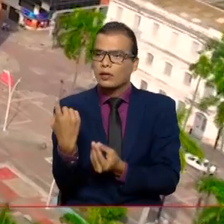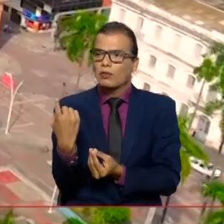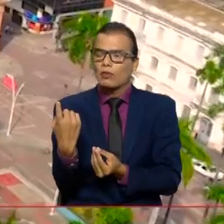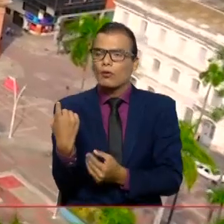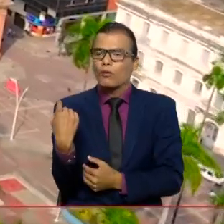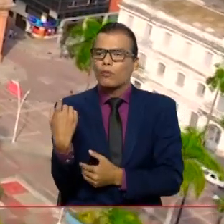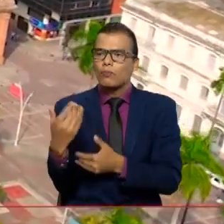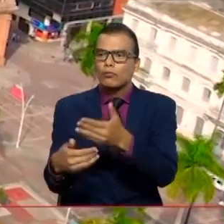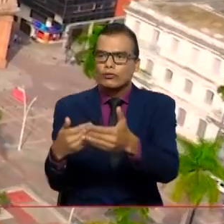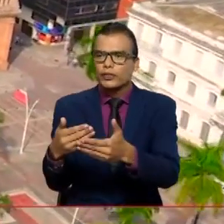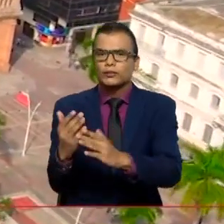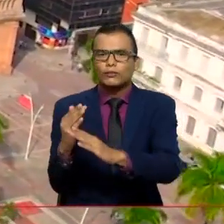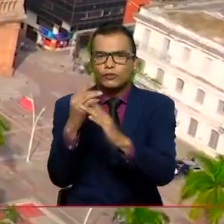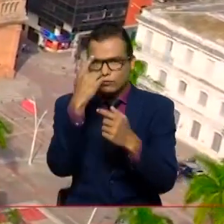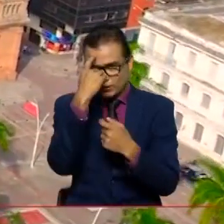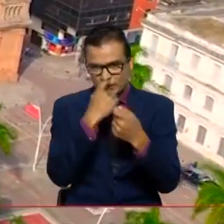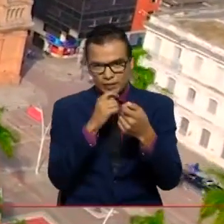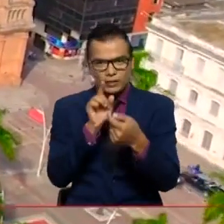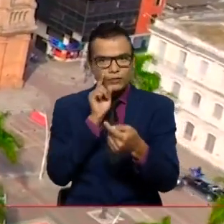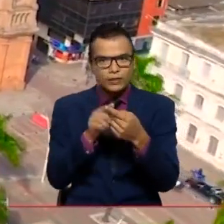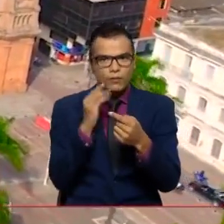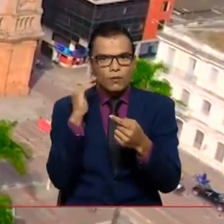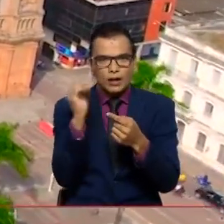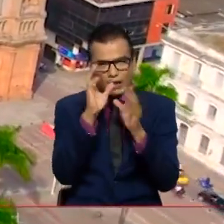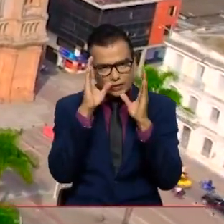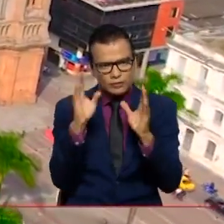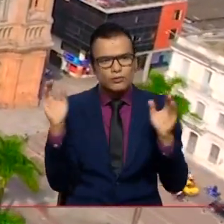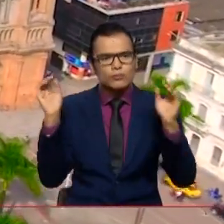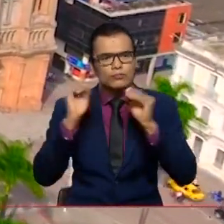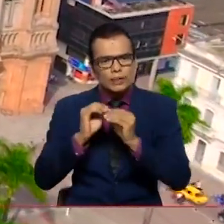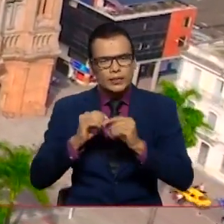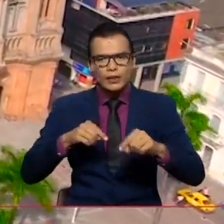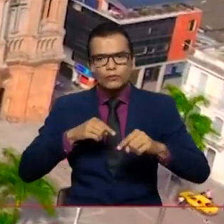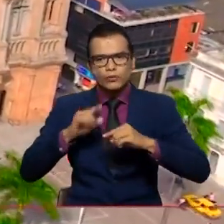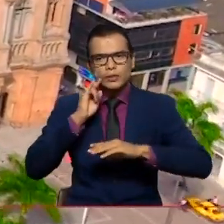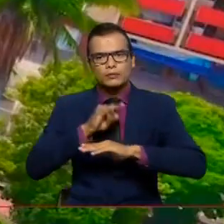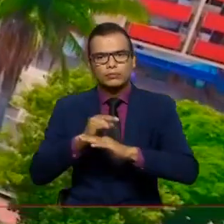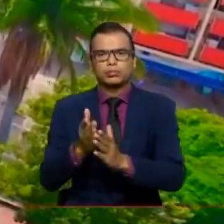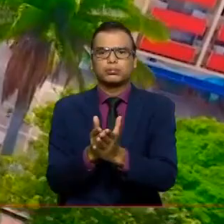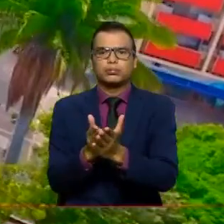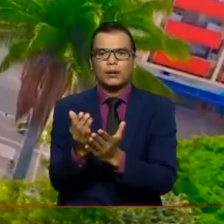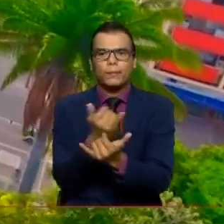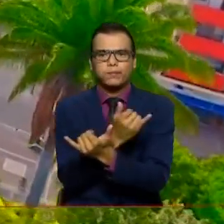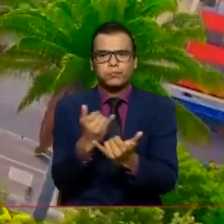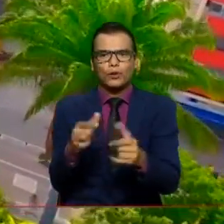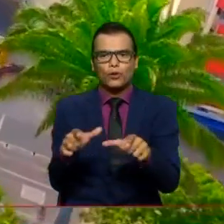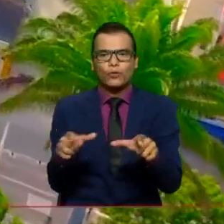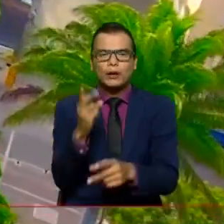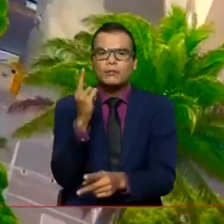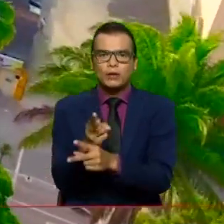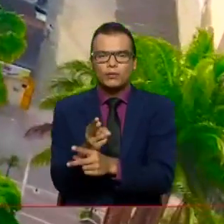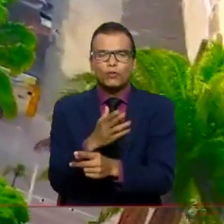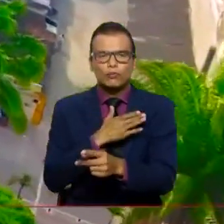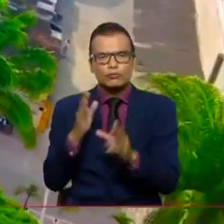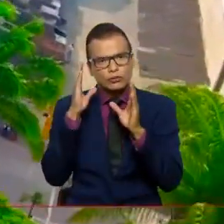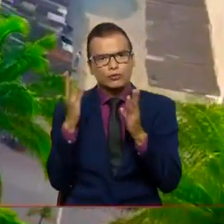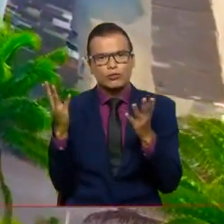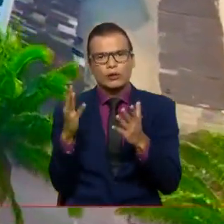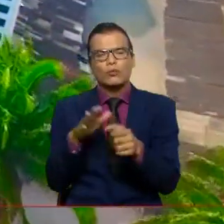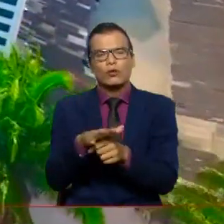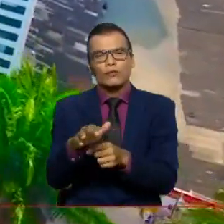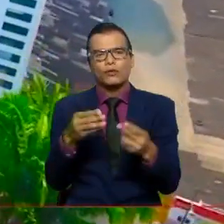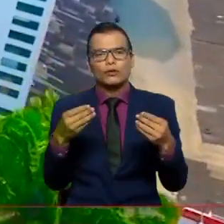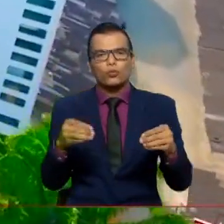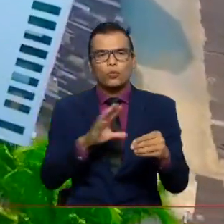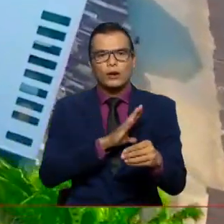de seguridad contra la violencia de género y la presencia permanente de autoridades en zonas priorizadas como son Buenaventura tuluá Cali